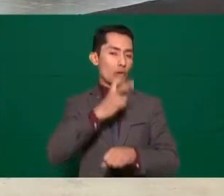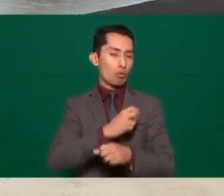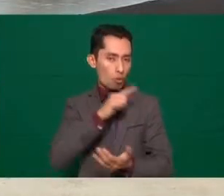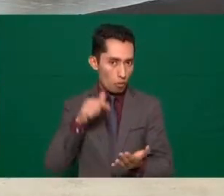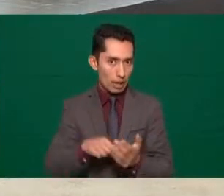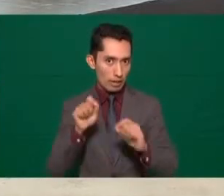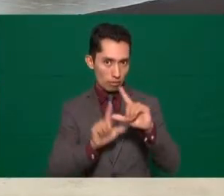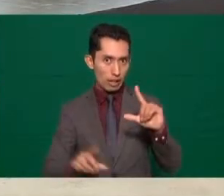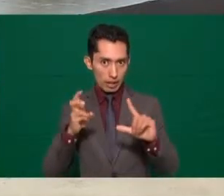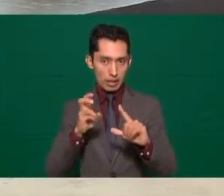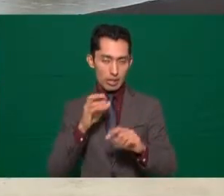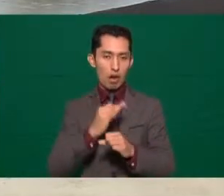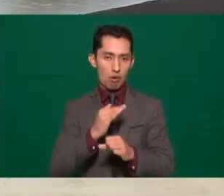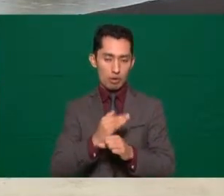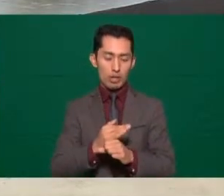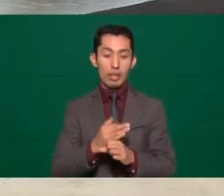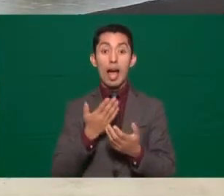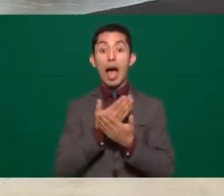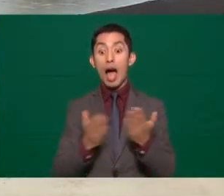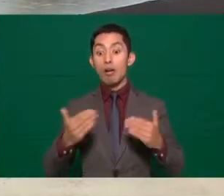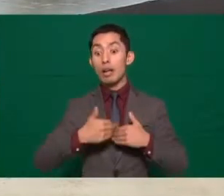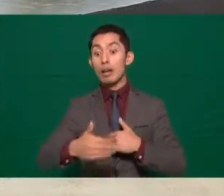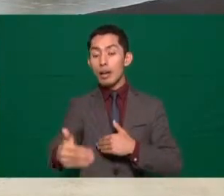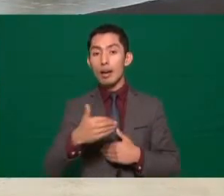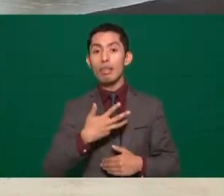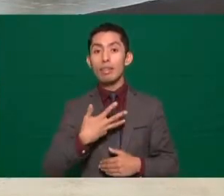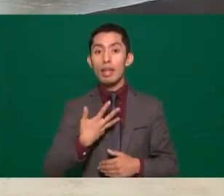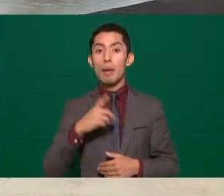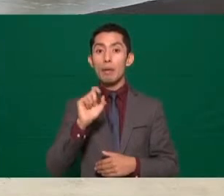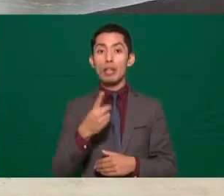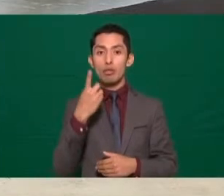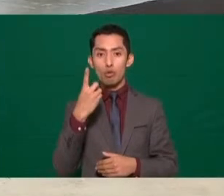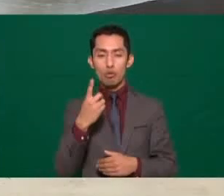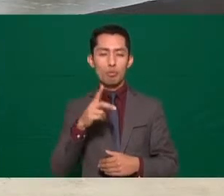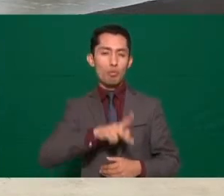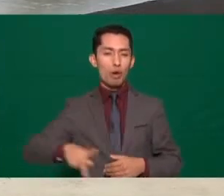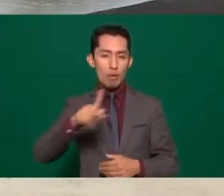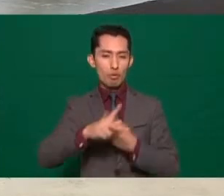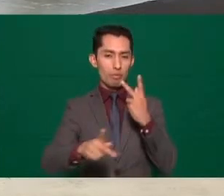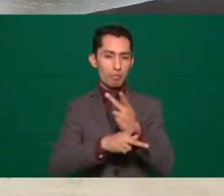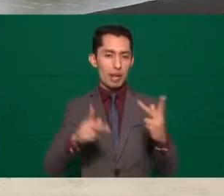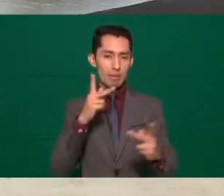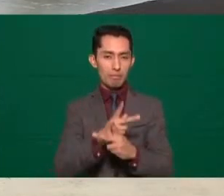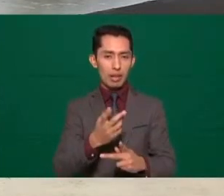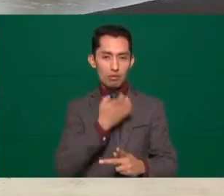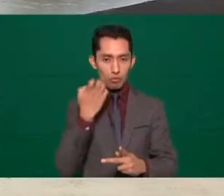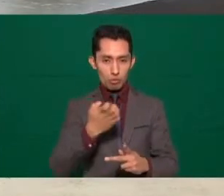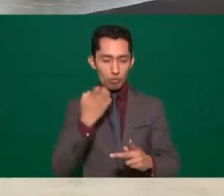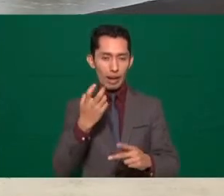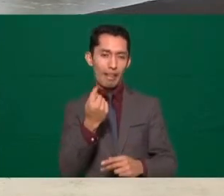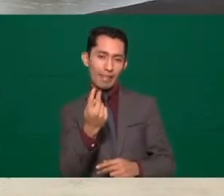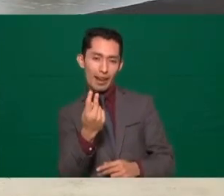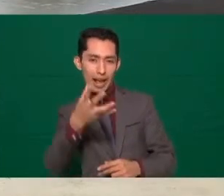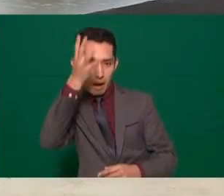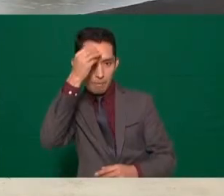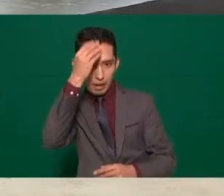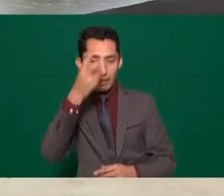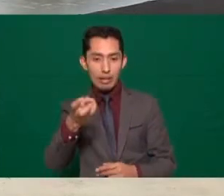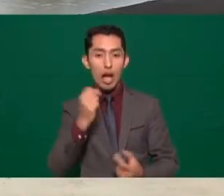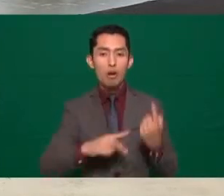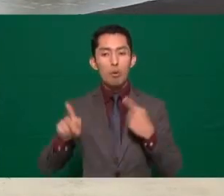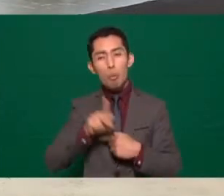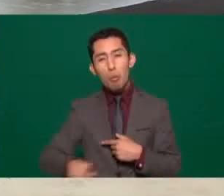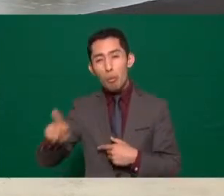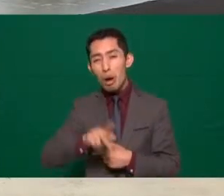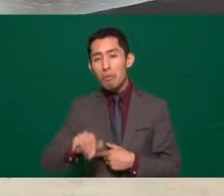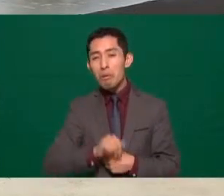esta administración hemos abierto 21 telebachilleratos comunitarios en localidades de alta y muy alta marginación